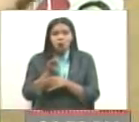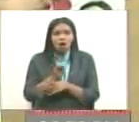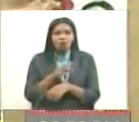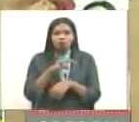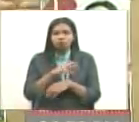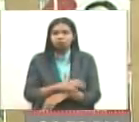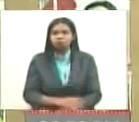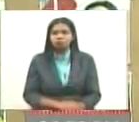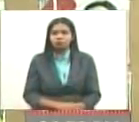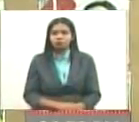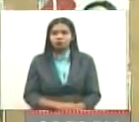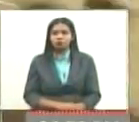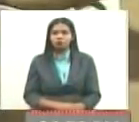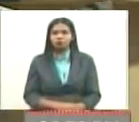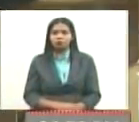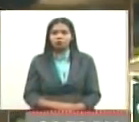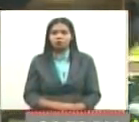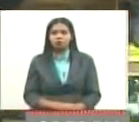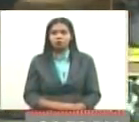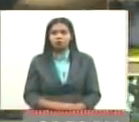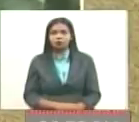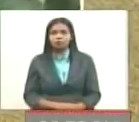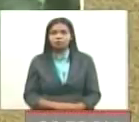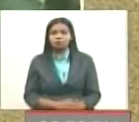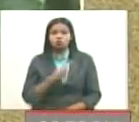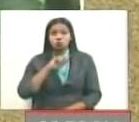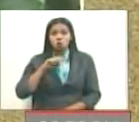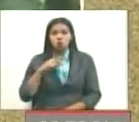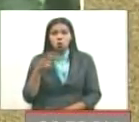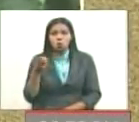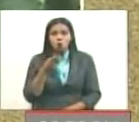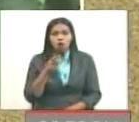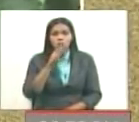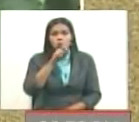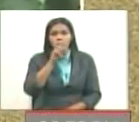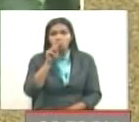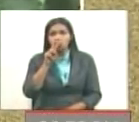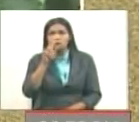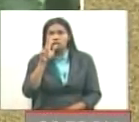cuatro. Estos los andamos buscando, al uno, al dos, al tres y al cuatro.